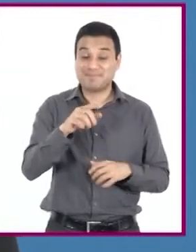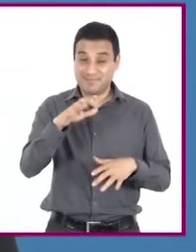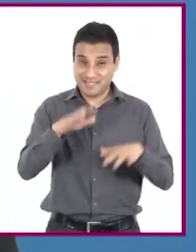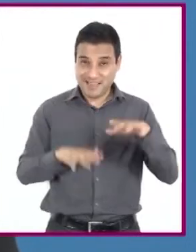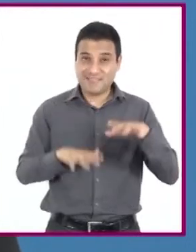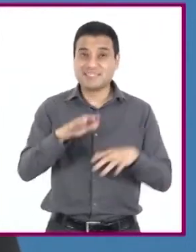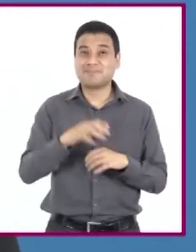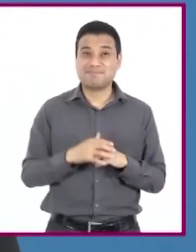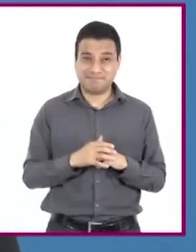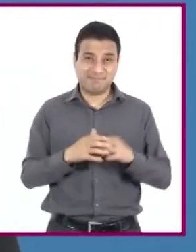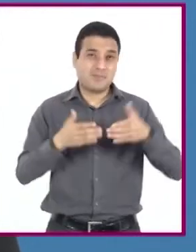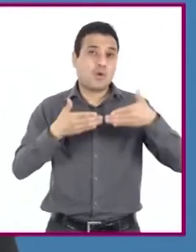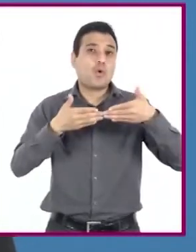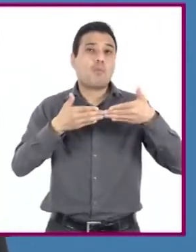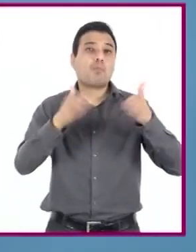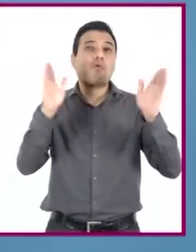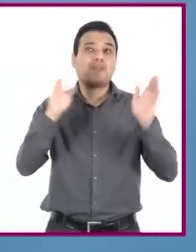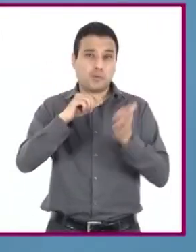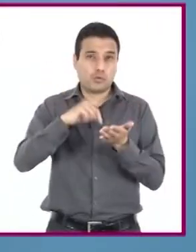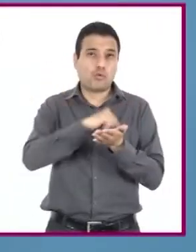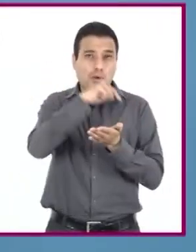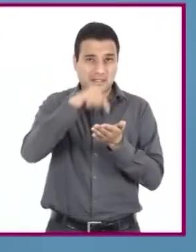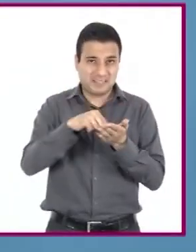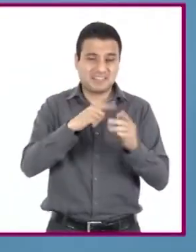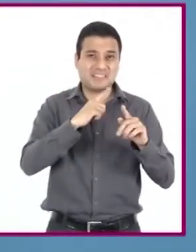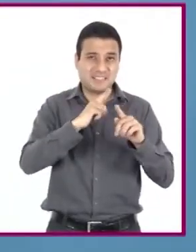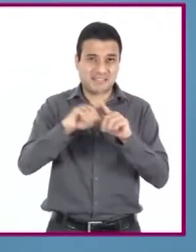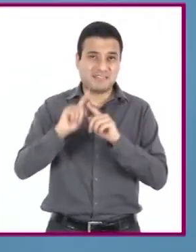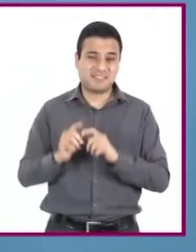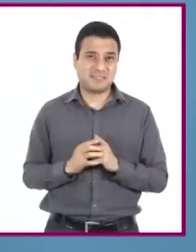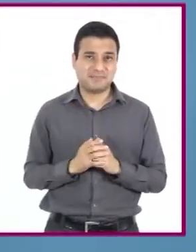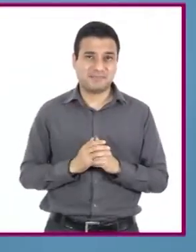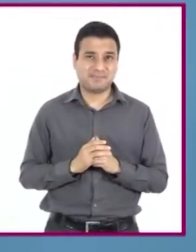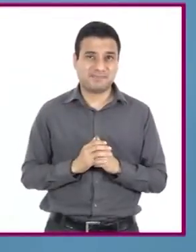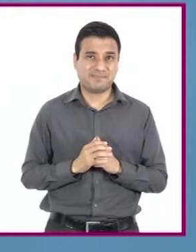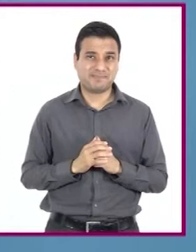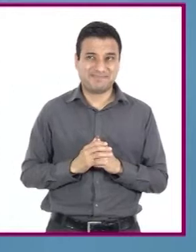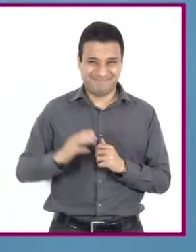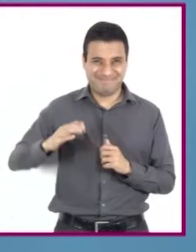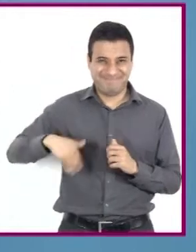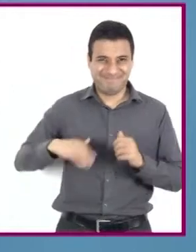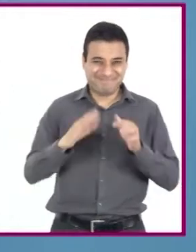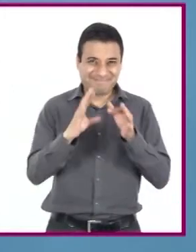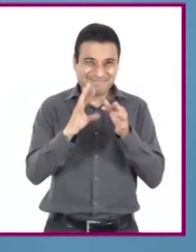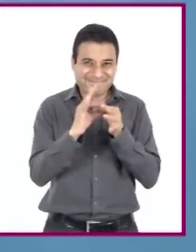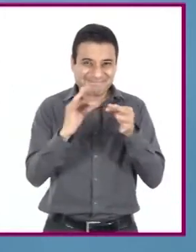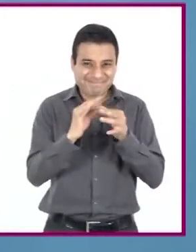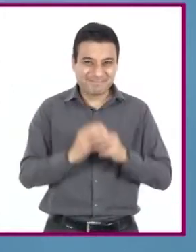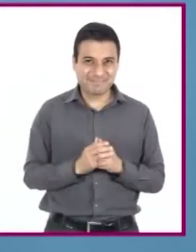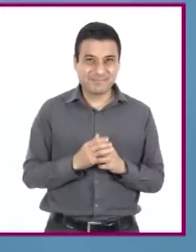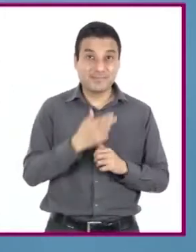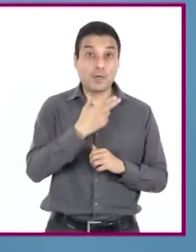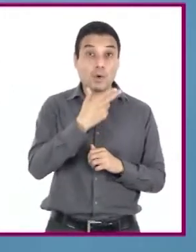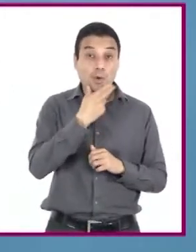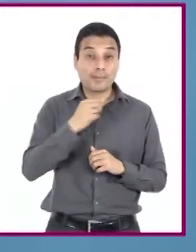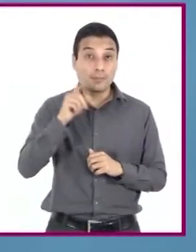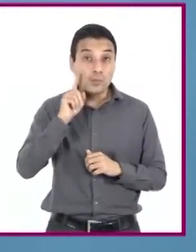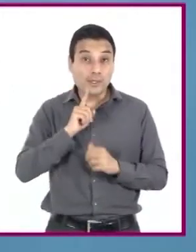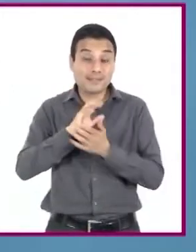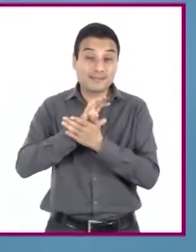en el espacio público. En los dos casos, afecta a las personas y limita sus